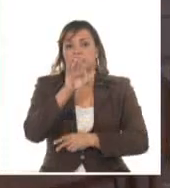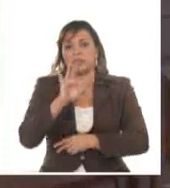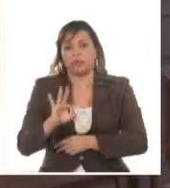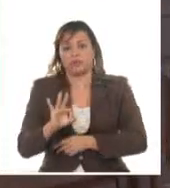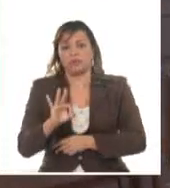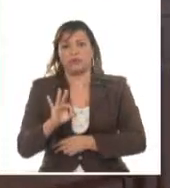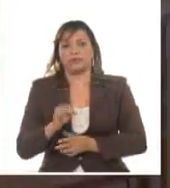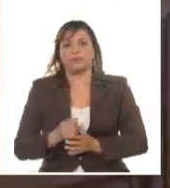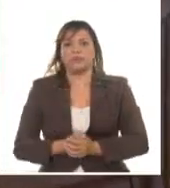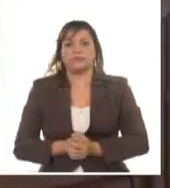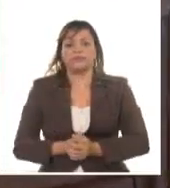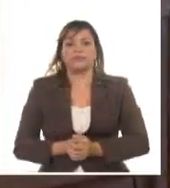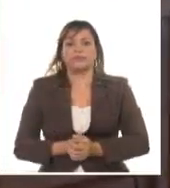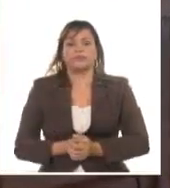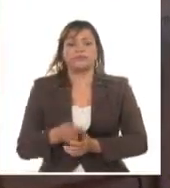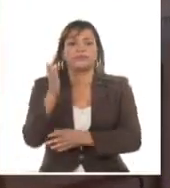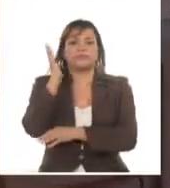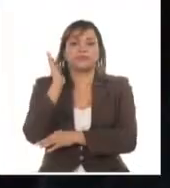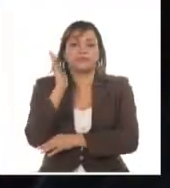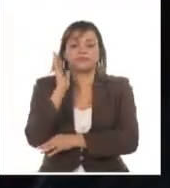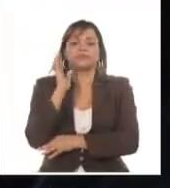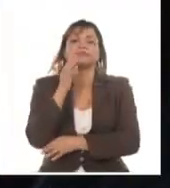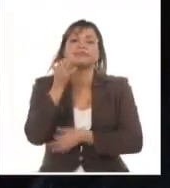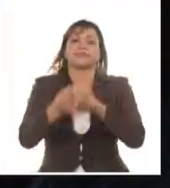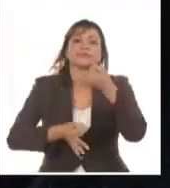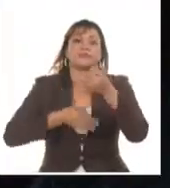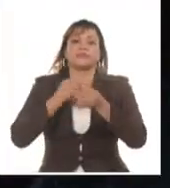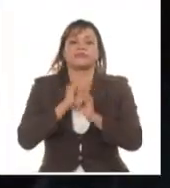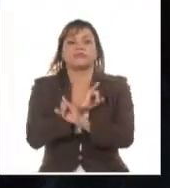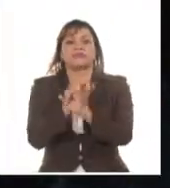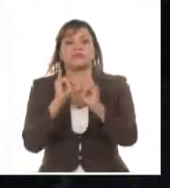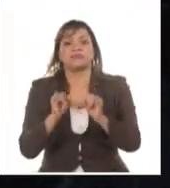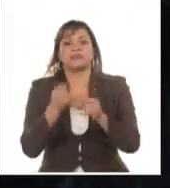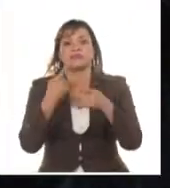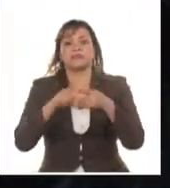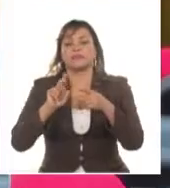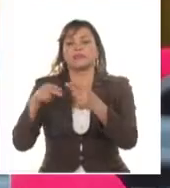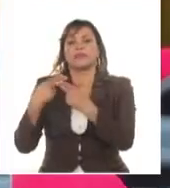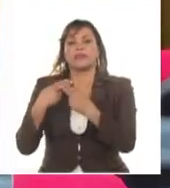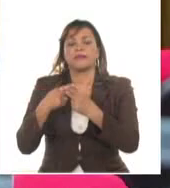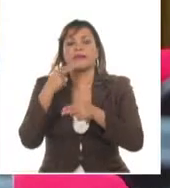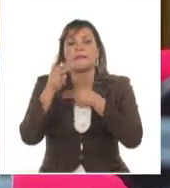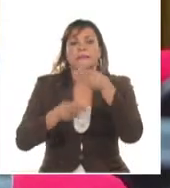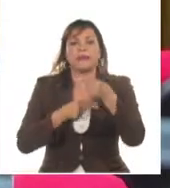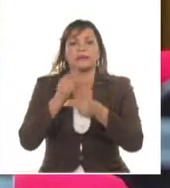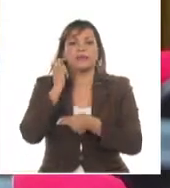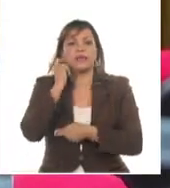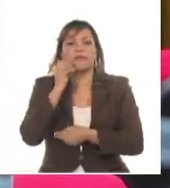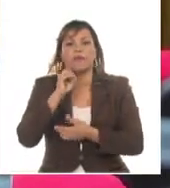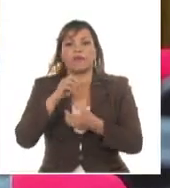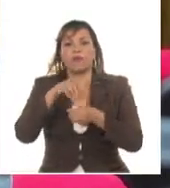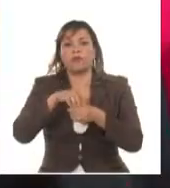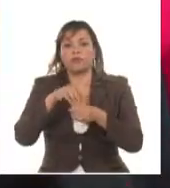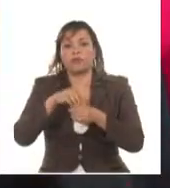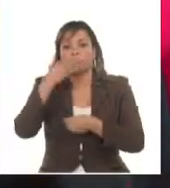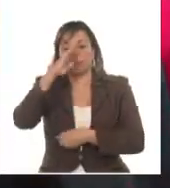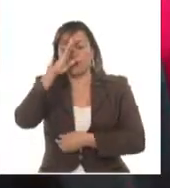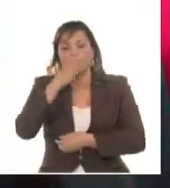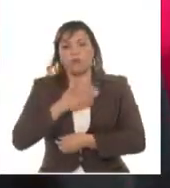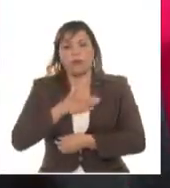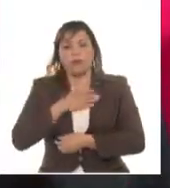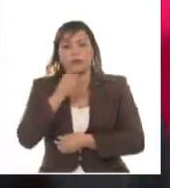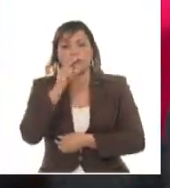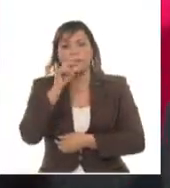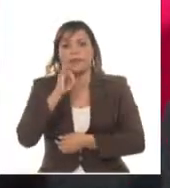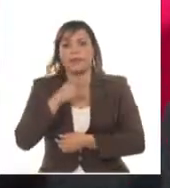nivel nacional. En conferencia de prensa se anunciaron algunas particularidades del evento que realiza el Fondo Cubano de Bienes Culturales de conjunto